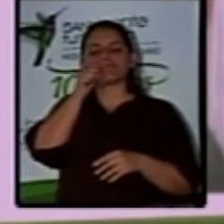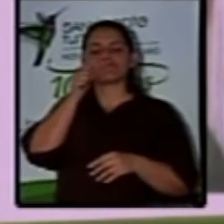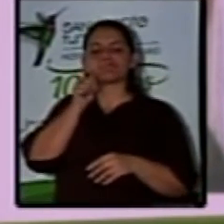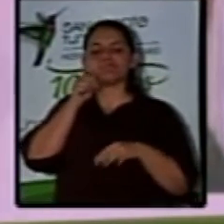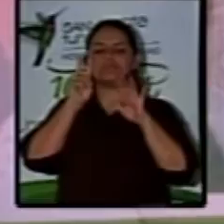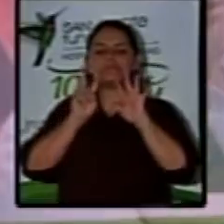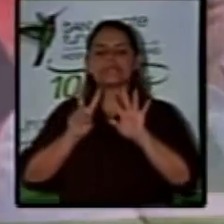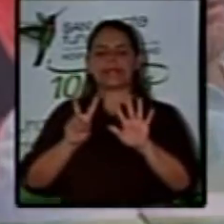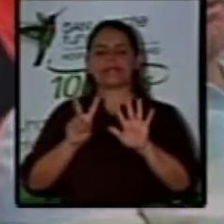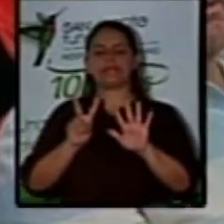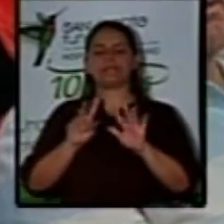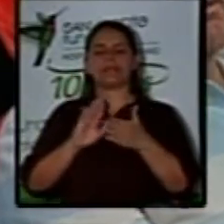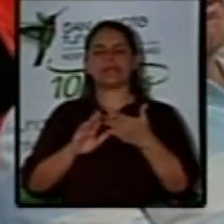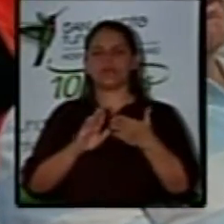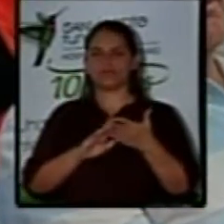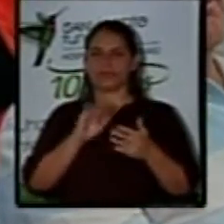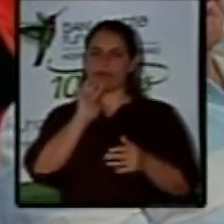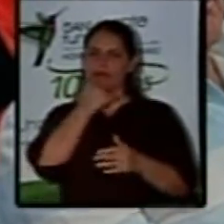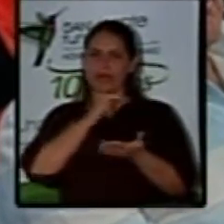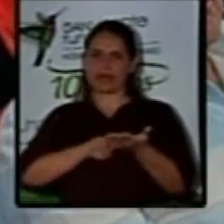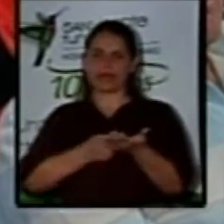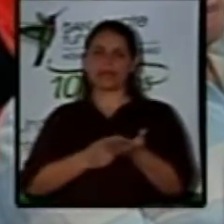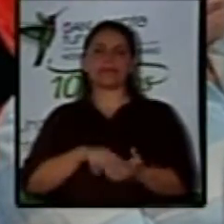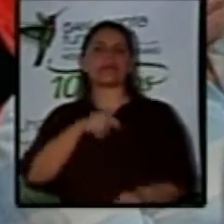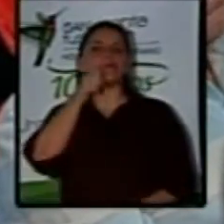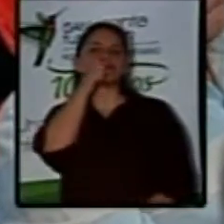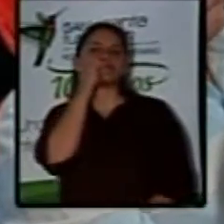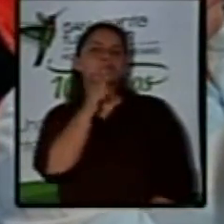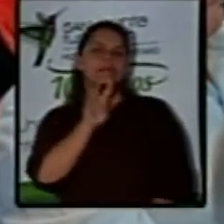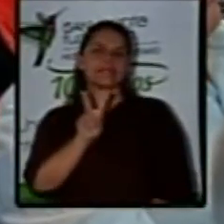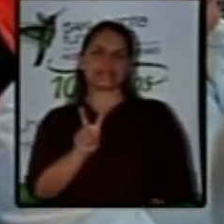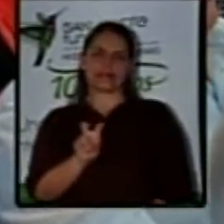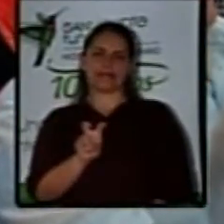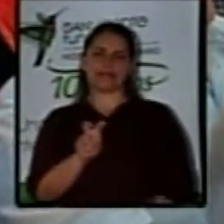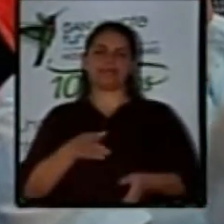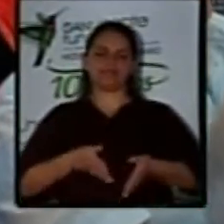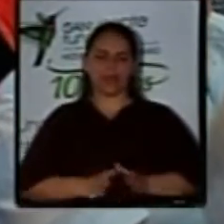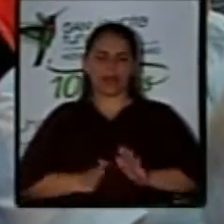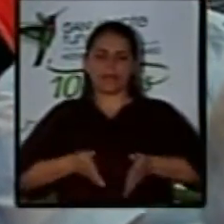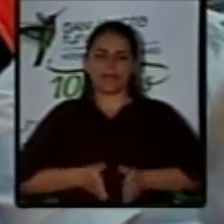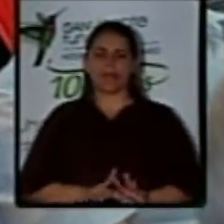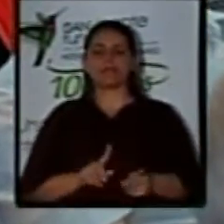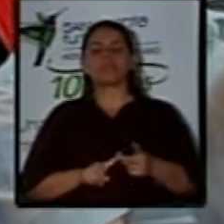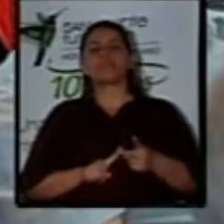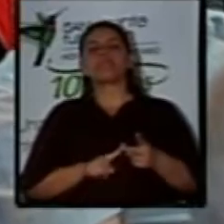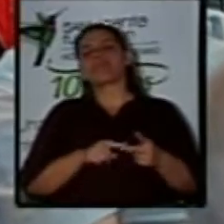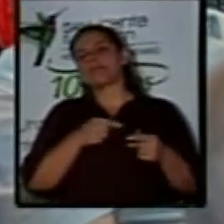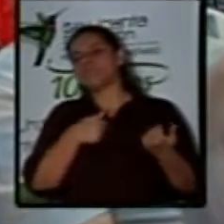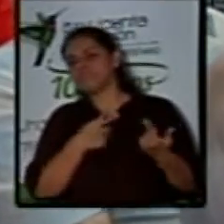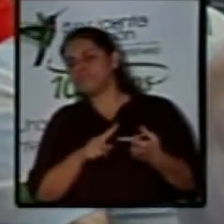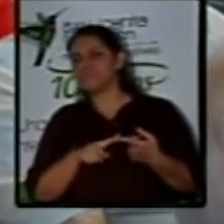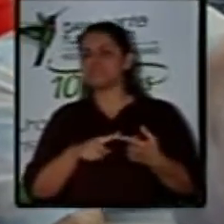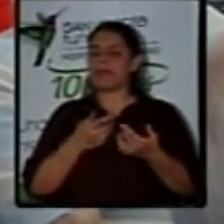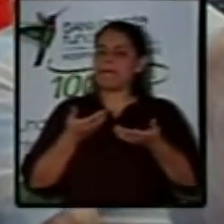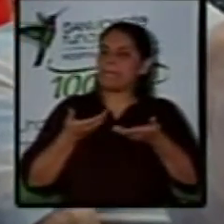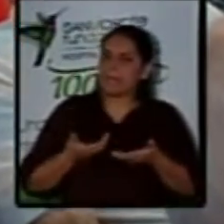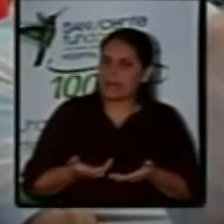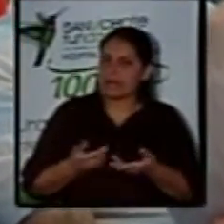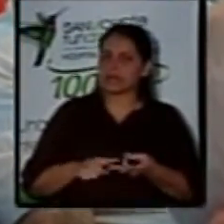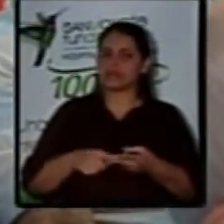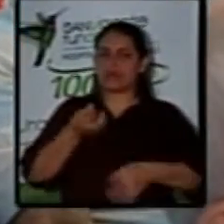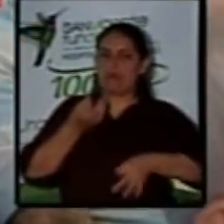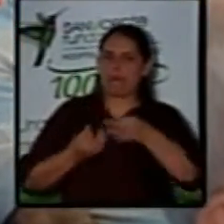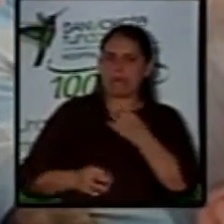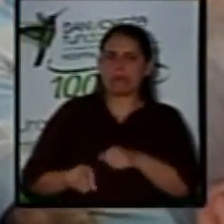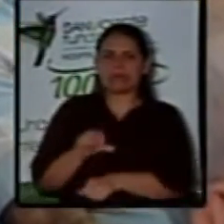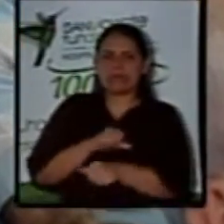esta mujer durante la gestación, los cambios de presiones, el peso y los factores hormonales del embarazo